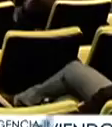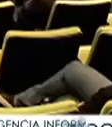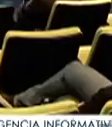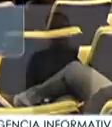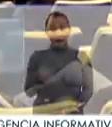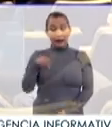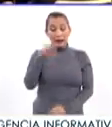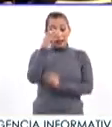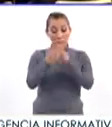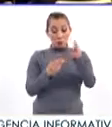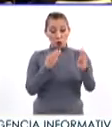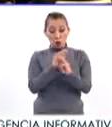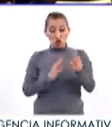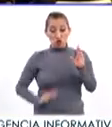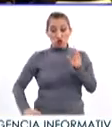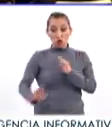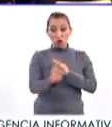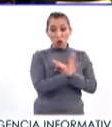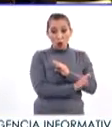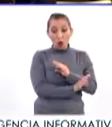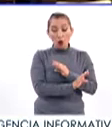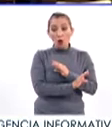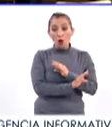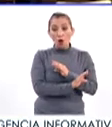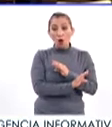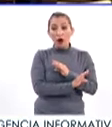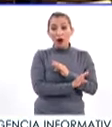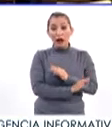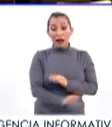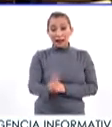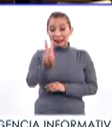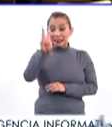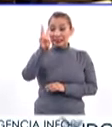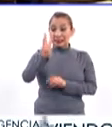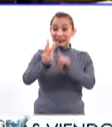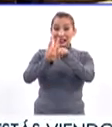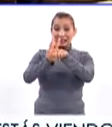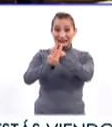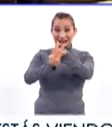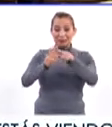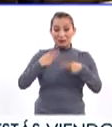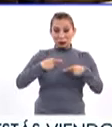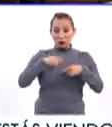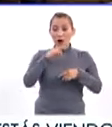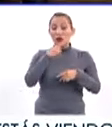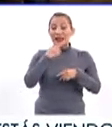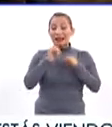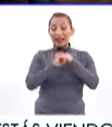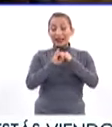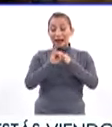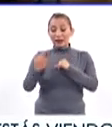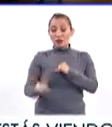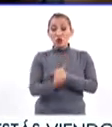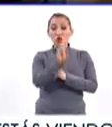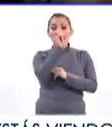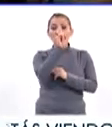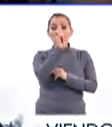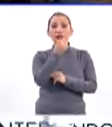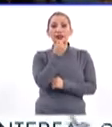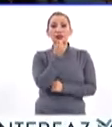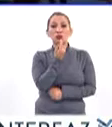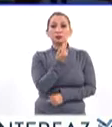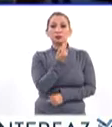En el mundo, 1 de cada 3 usuarios de Internet son niños.